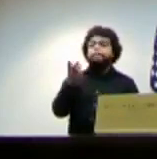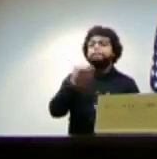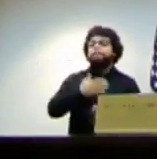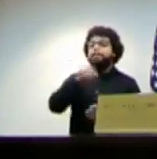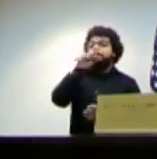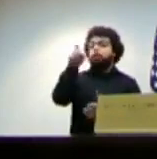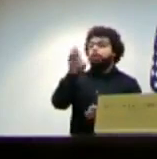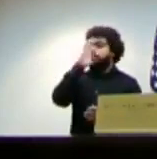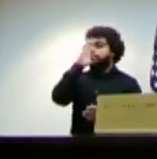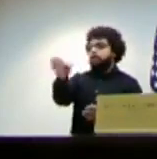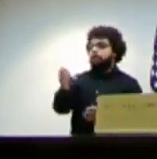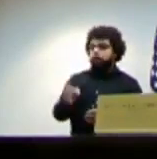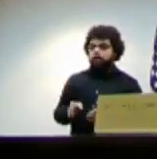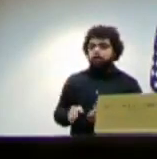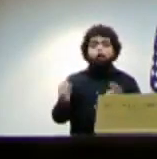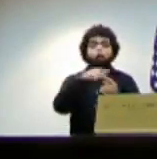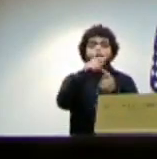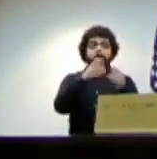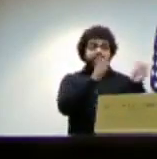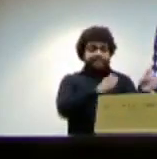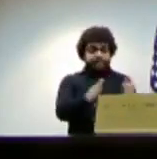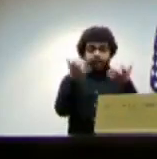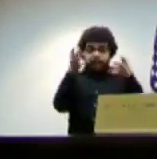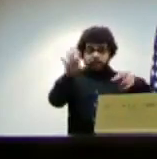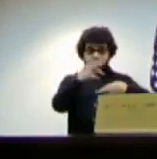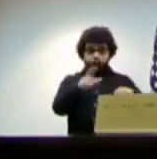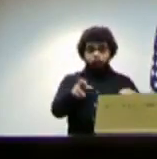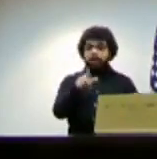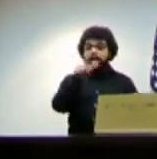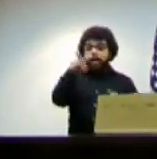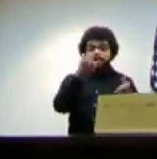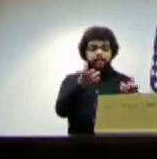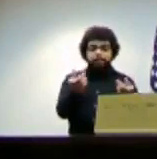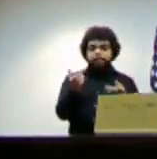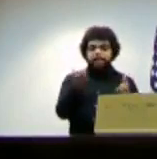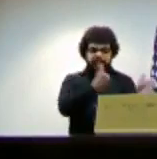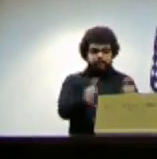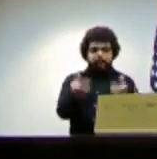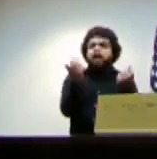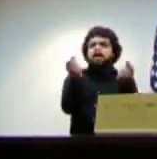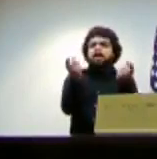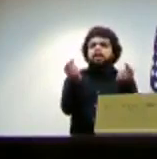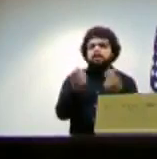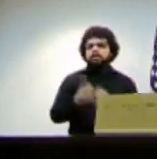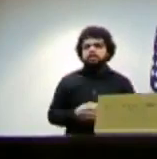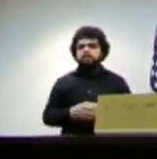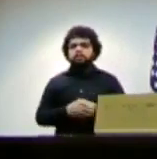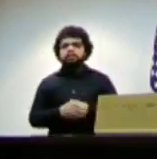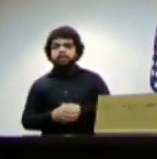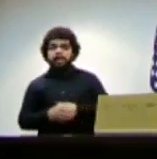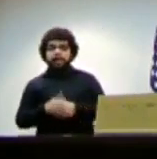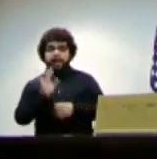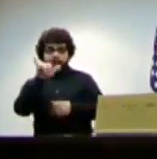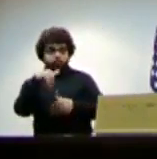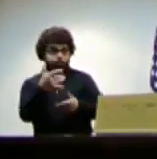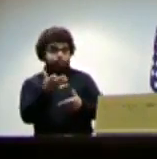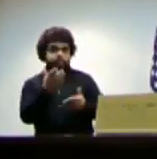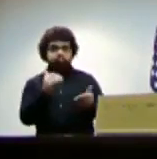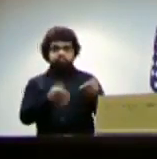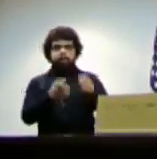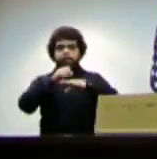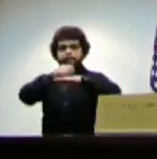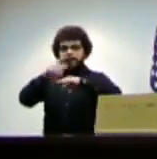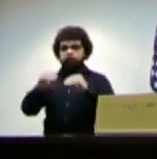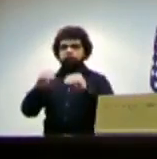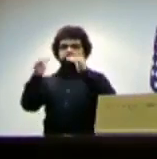quién, una vez que usted prepara ese plan, ¿qué es lo que usted hace con ese plan? Bueno, eso se somete a distintos niveles, ¿verdad? Y entonces,